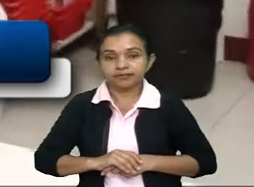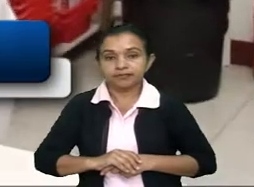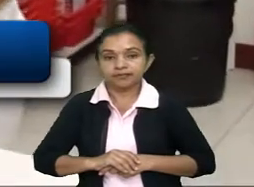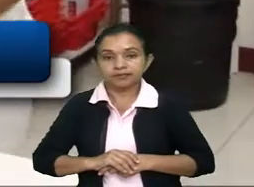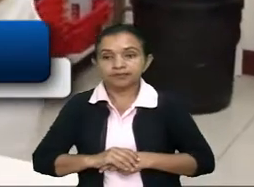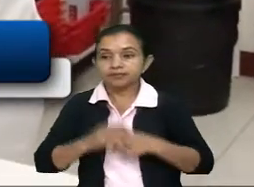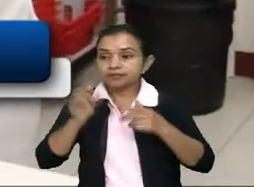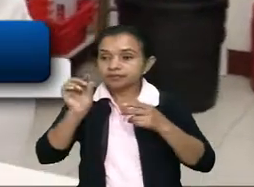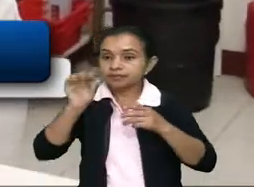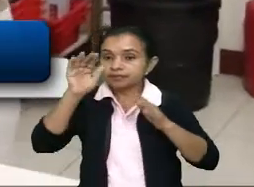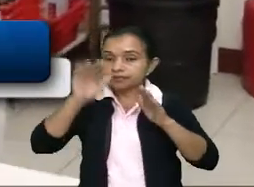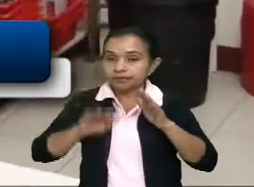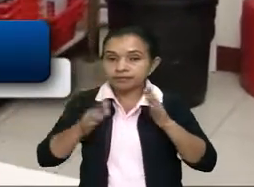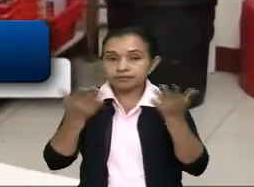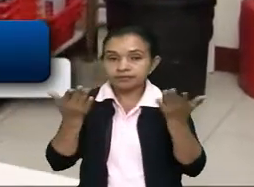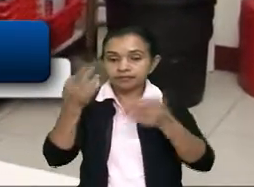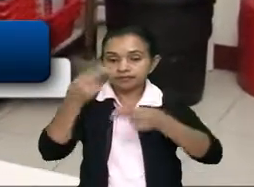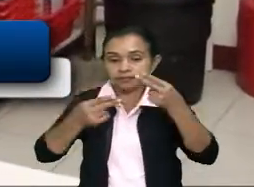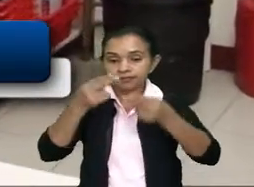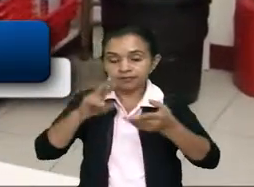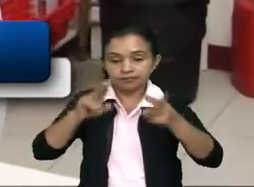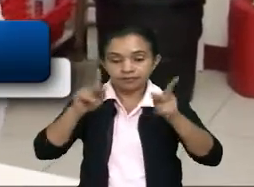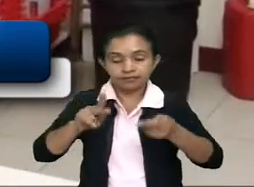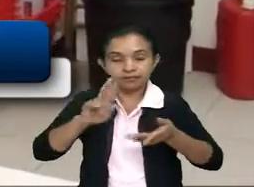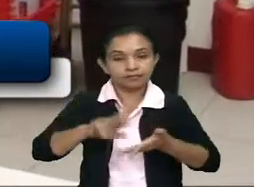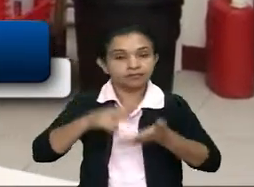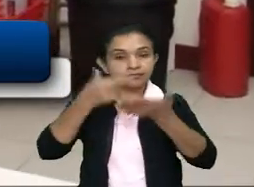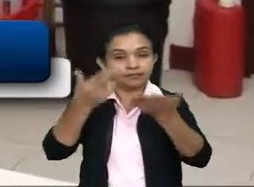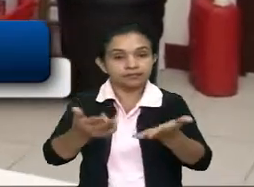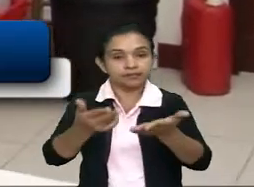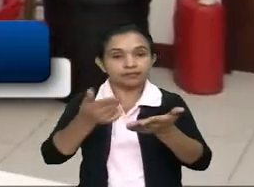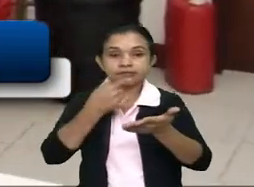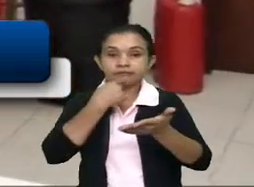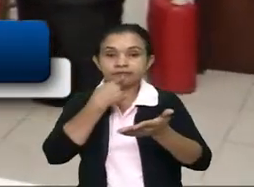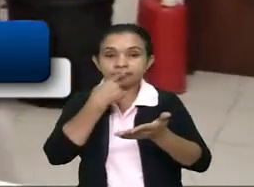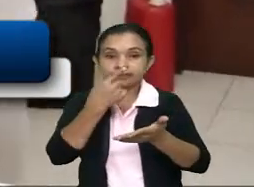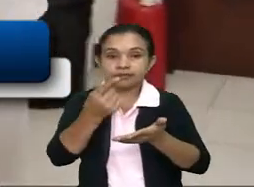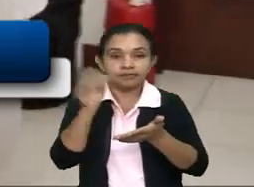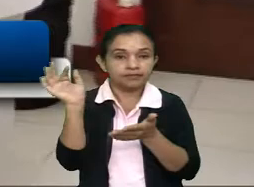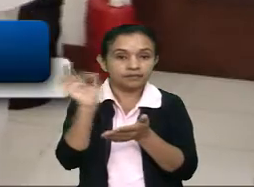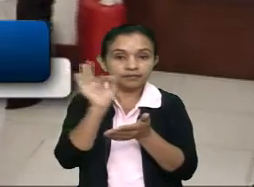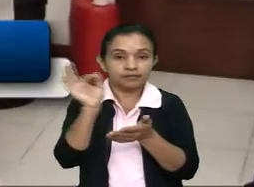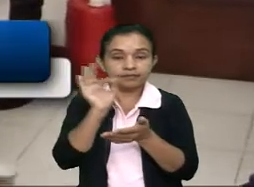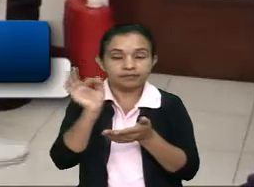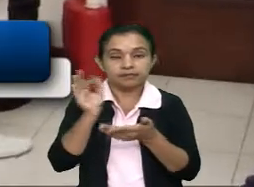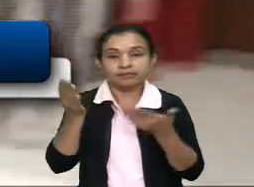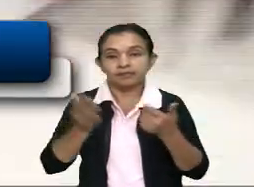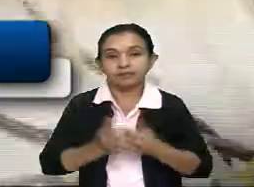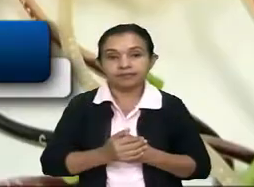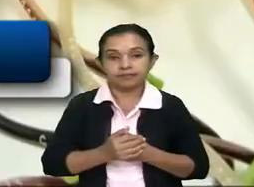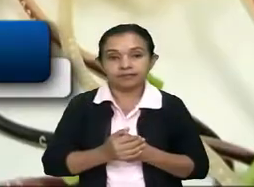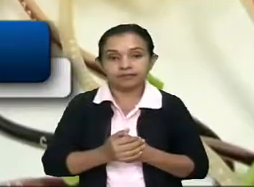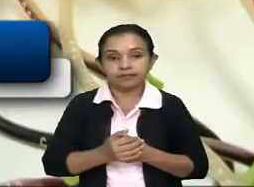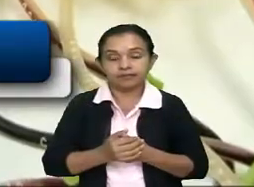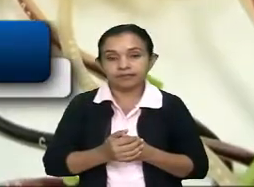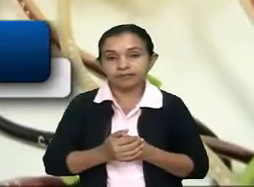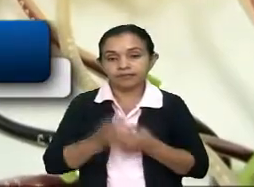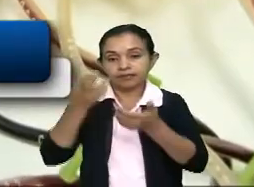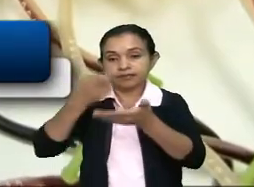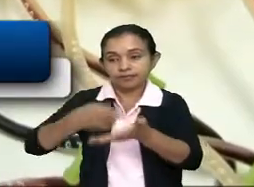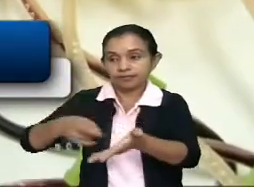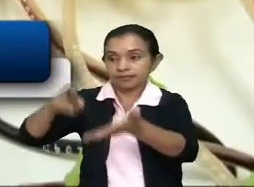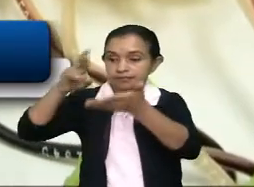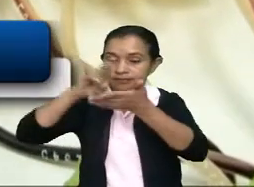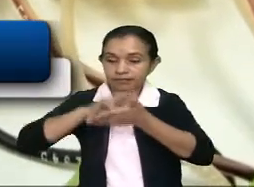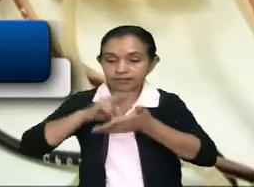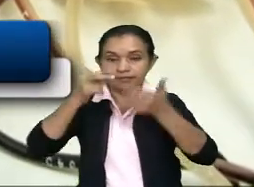baja en ese sentido del número de donantes apelamos a esa forma de obtener y donaciones sobre